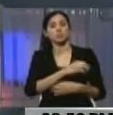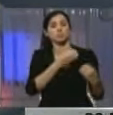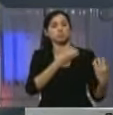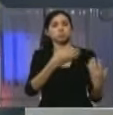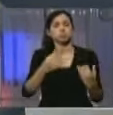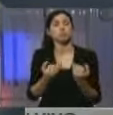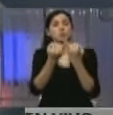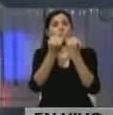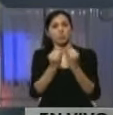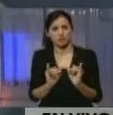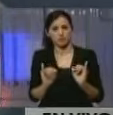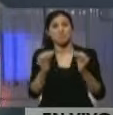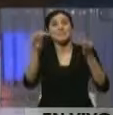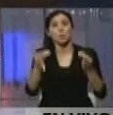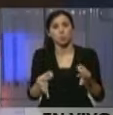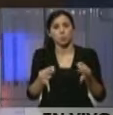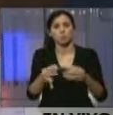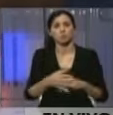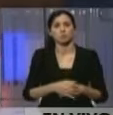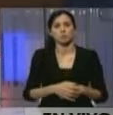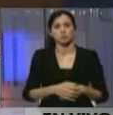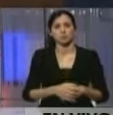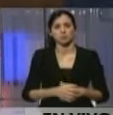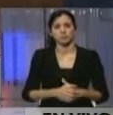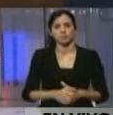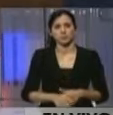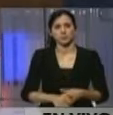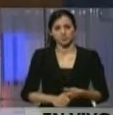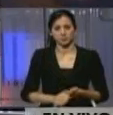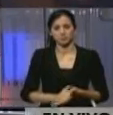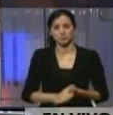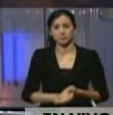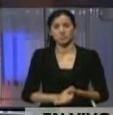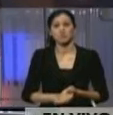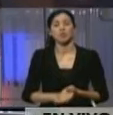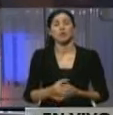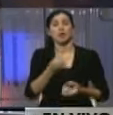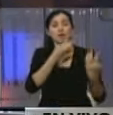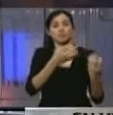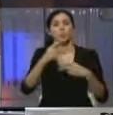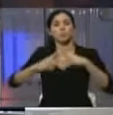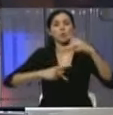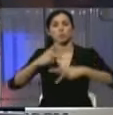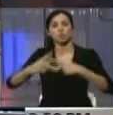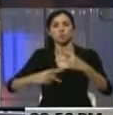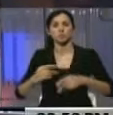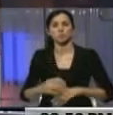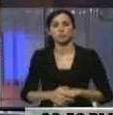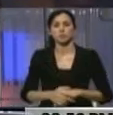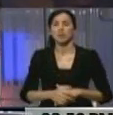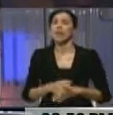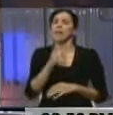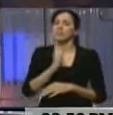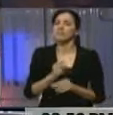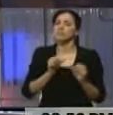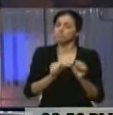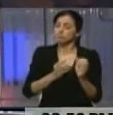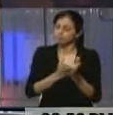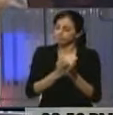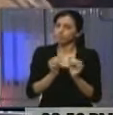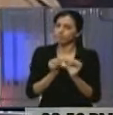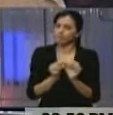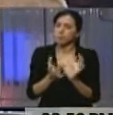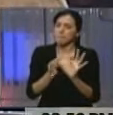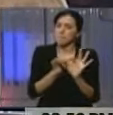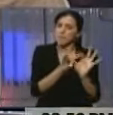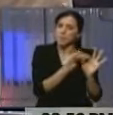abastecimiento seguro, abastecimiento soberano, abastecimiento productivo, que debe seguir, mira, integrándose